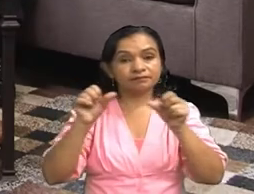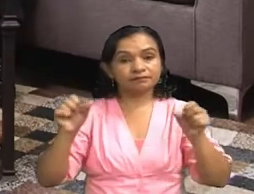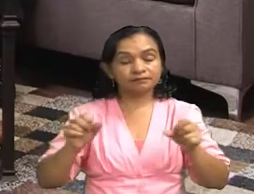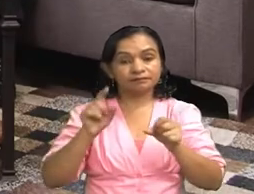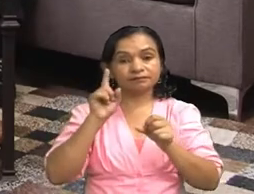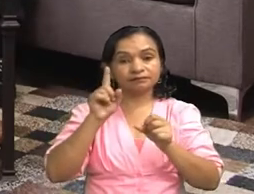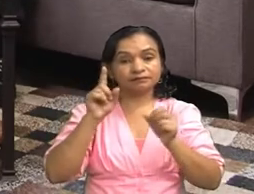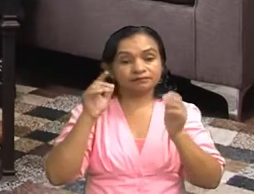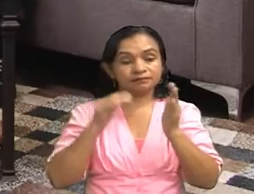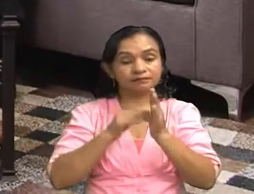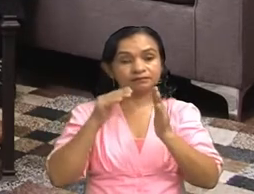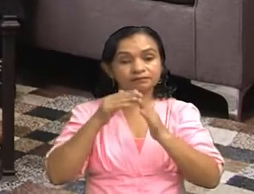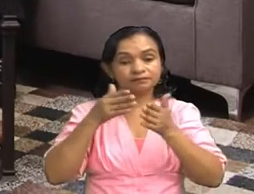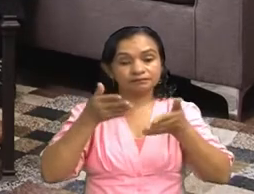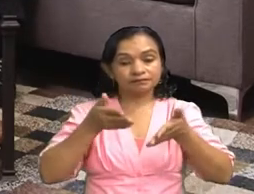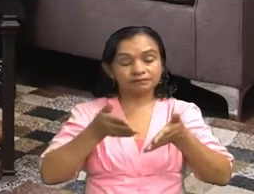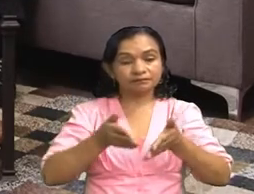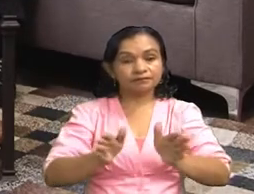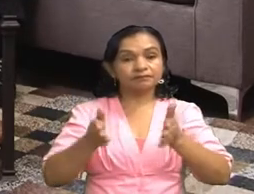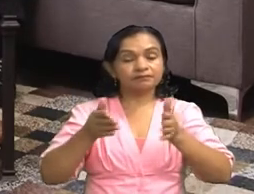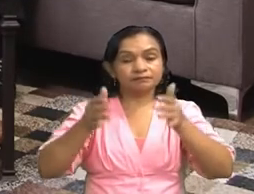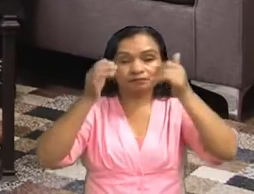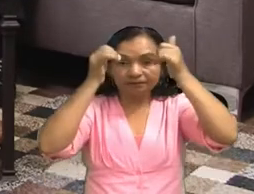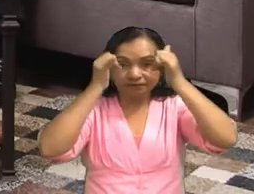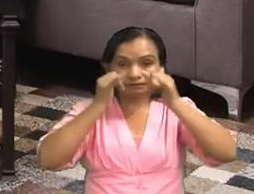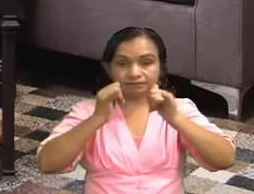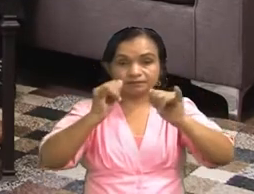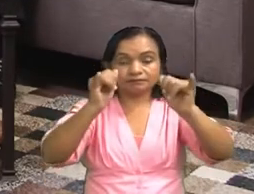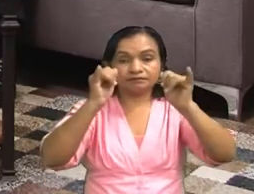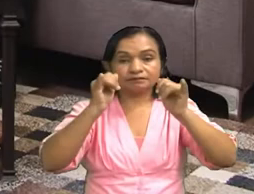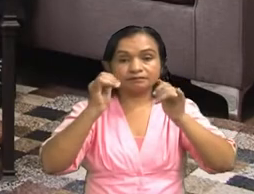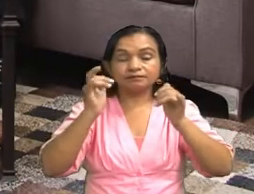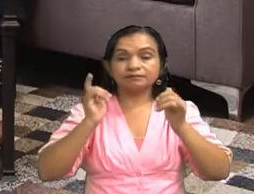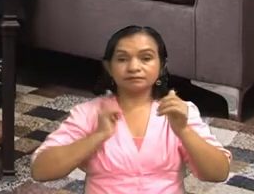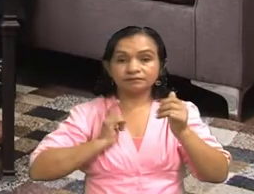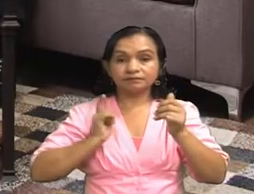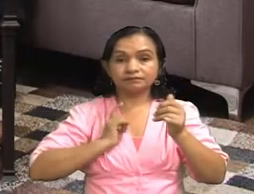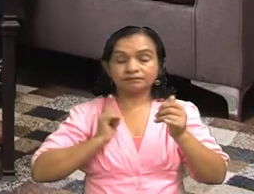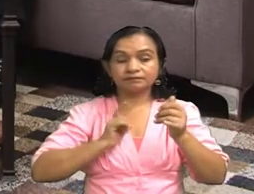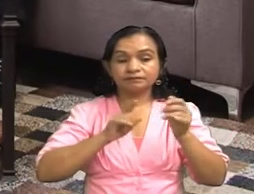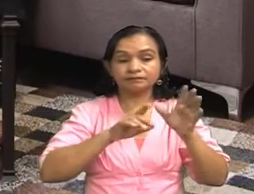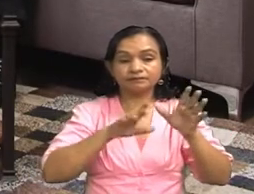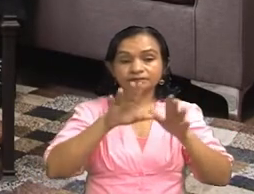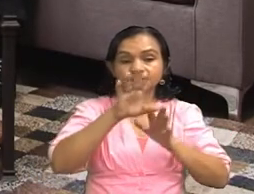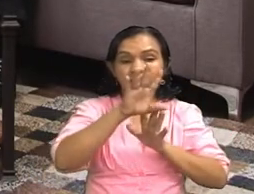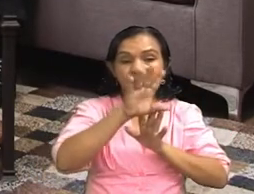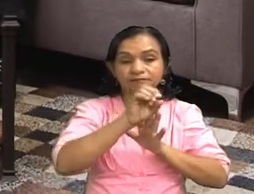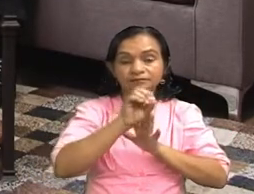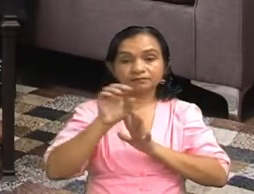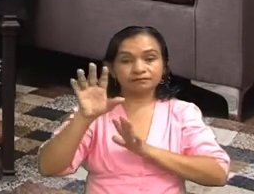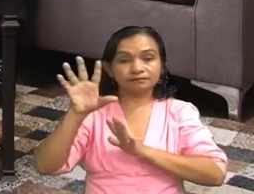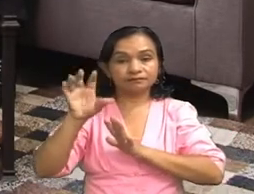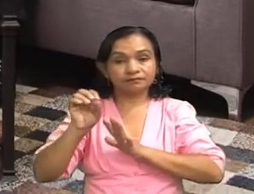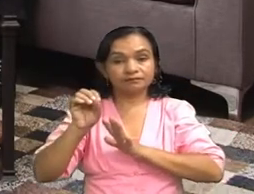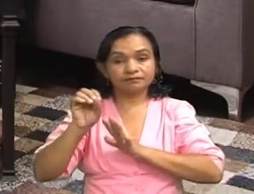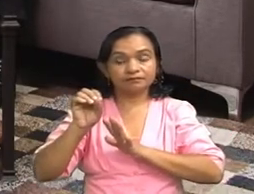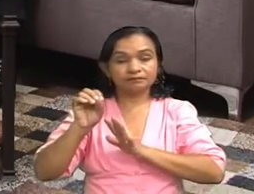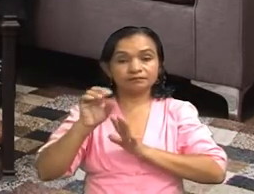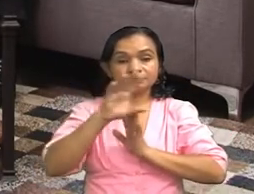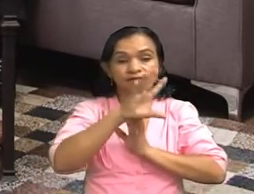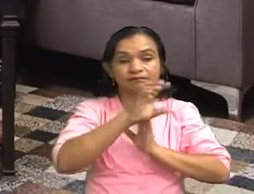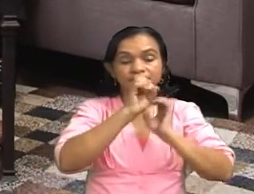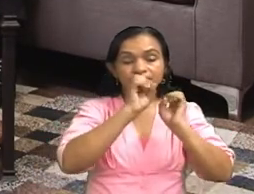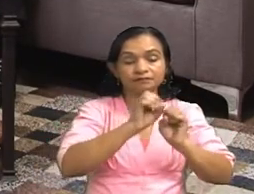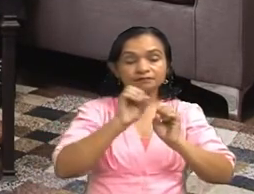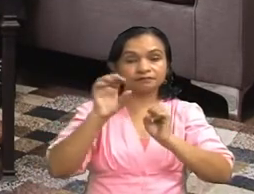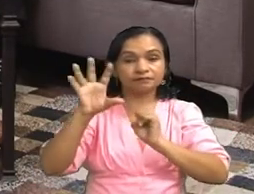1,000,000. Ok. Hasta 1,200,000. Tenemos que partir 50 y 50, 50 hembras, 50 machos.